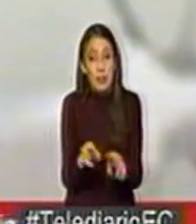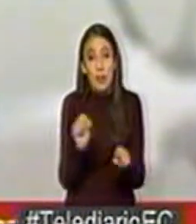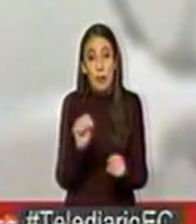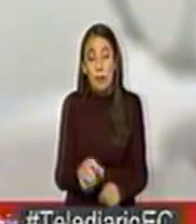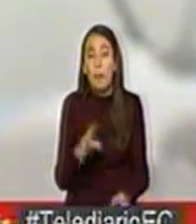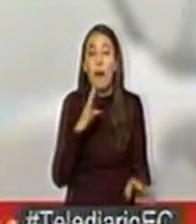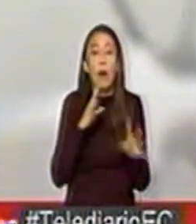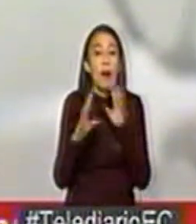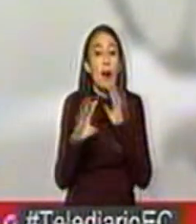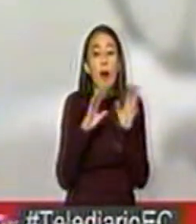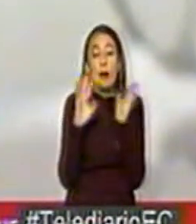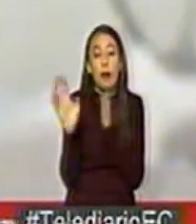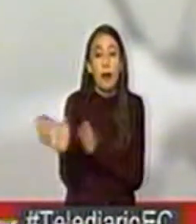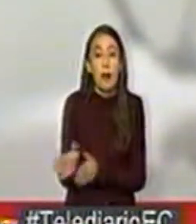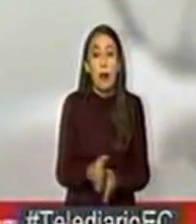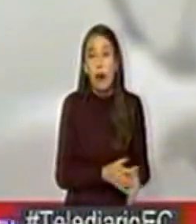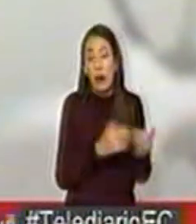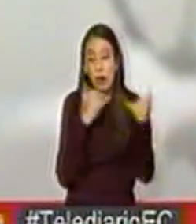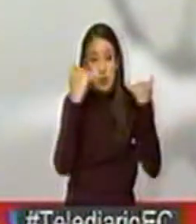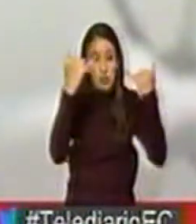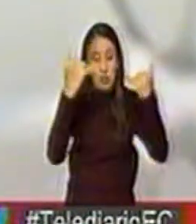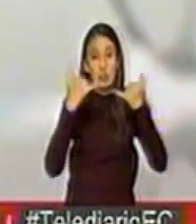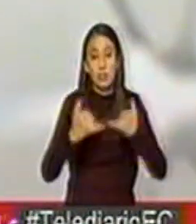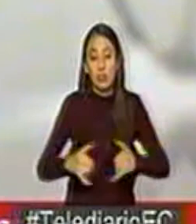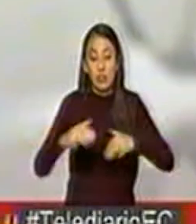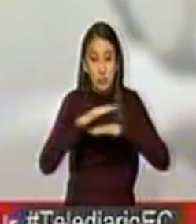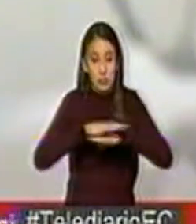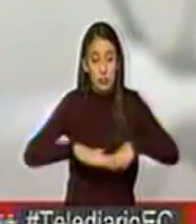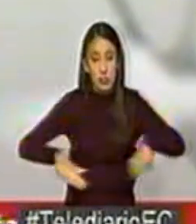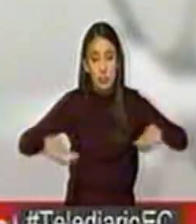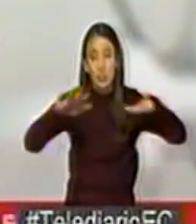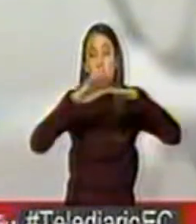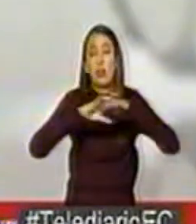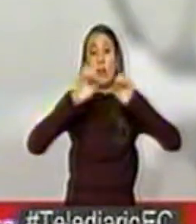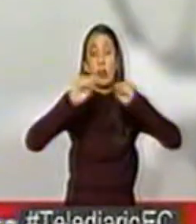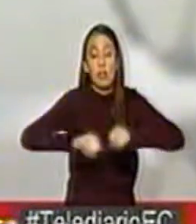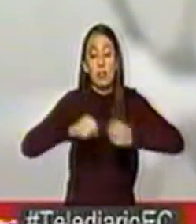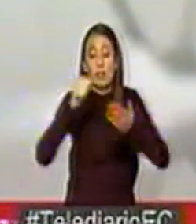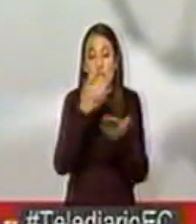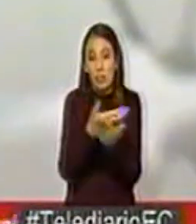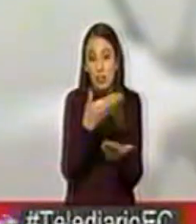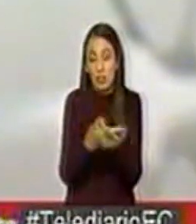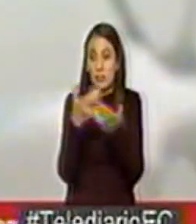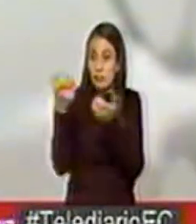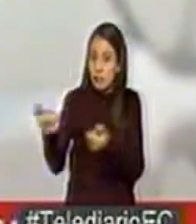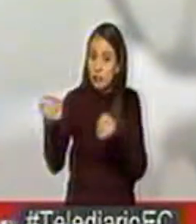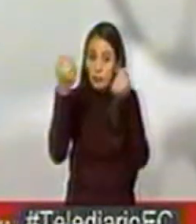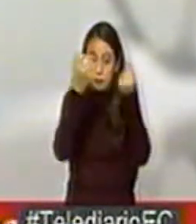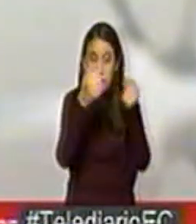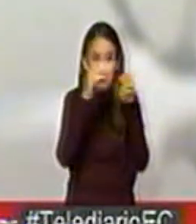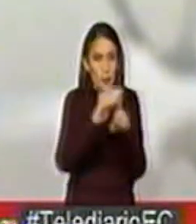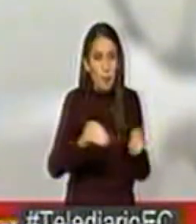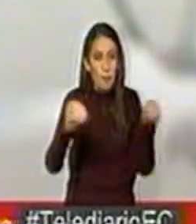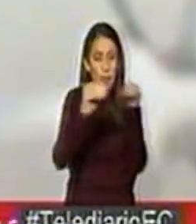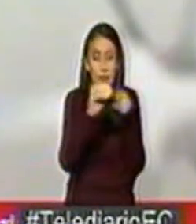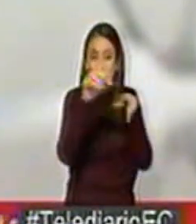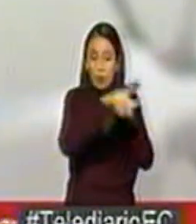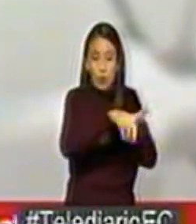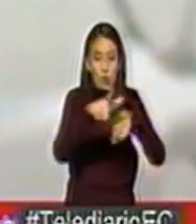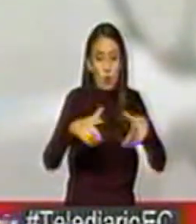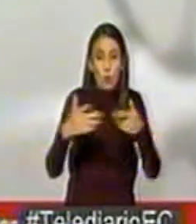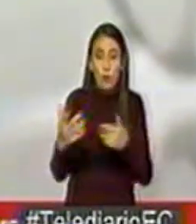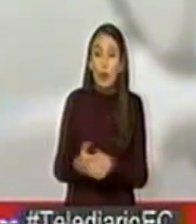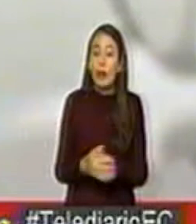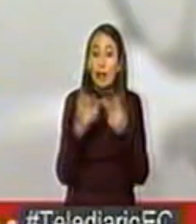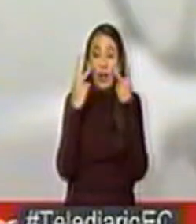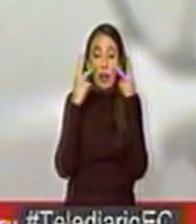con la sociedad, brindar esos espacios, promocionar más de estos espacios en donde la gente conozca acerca de la